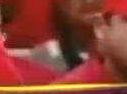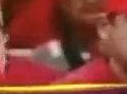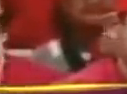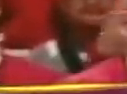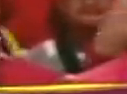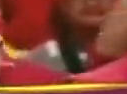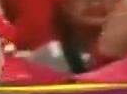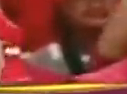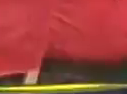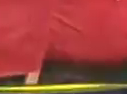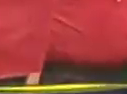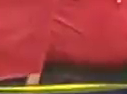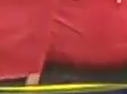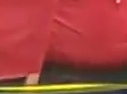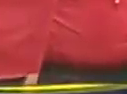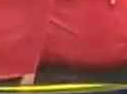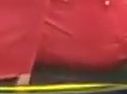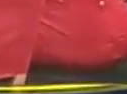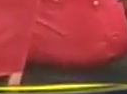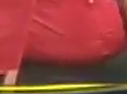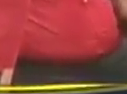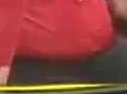pueblo.